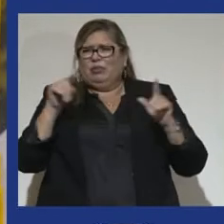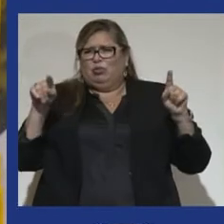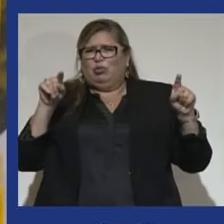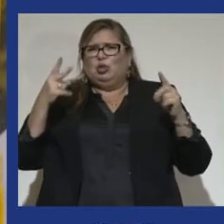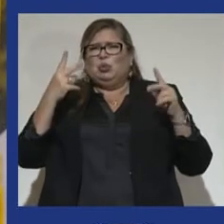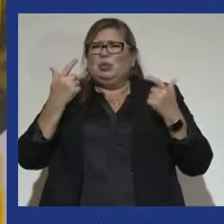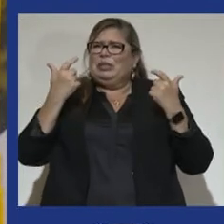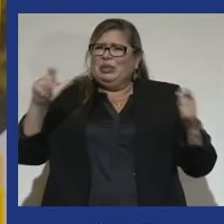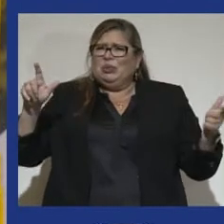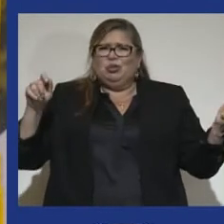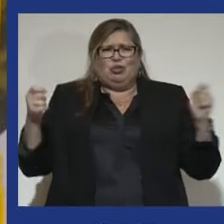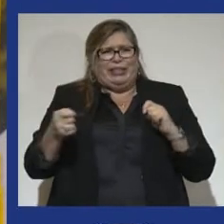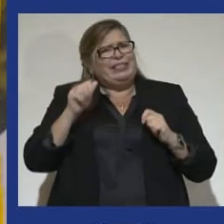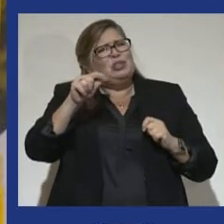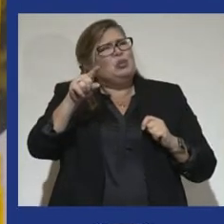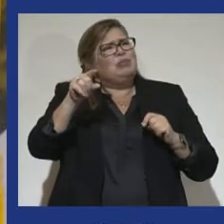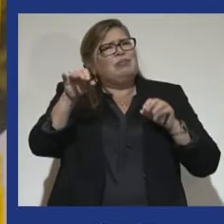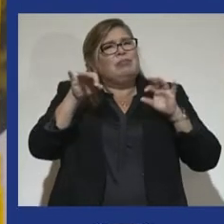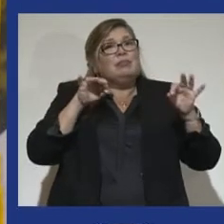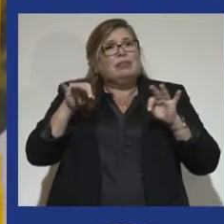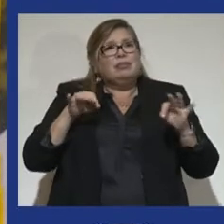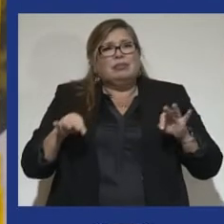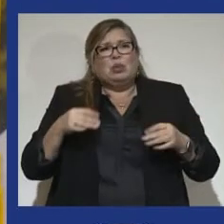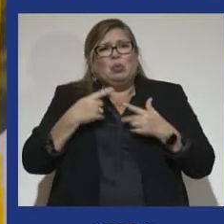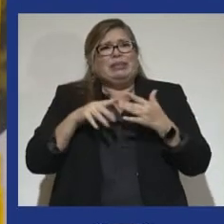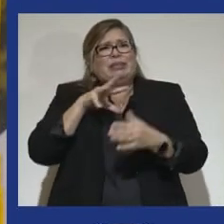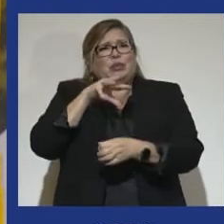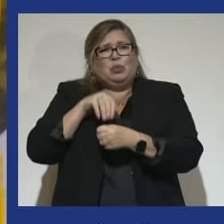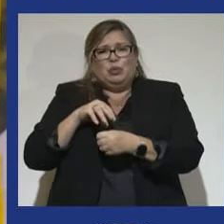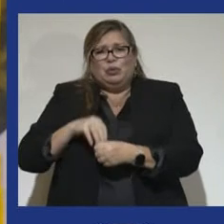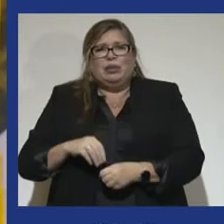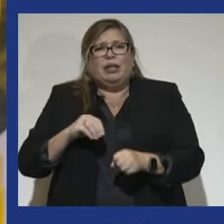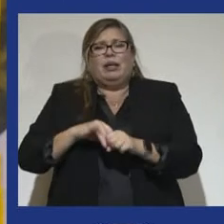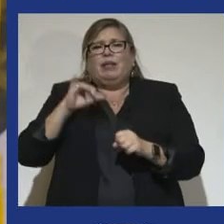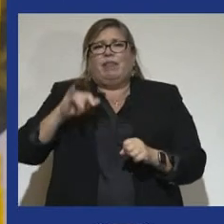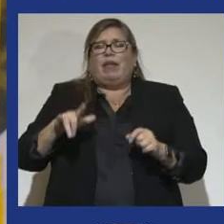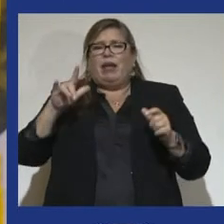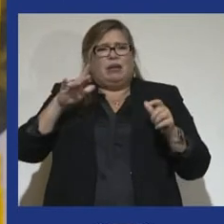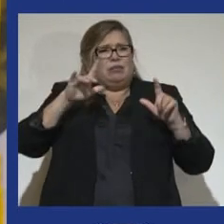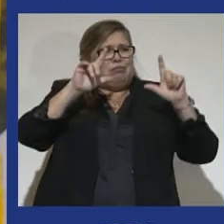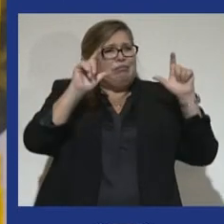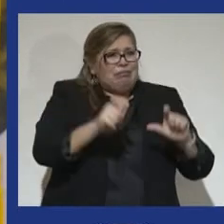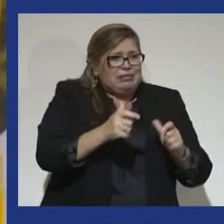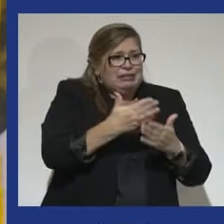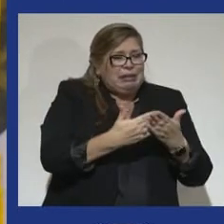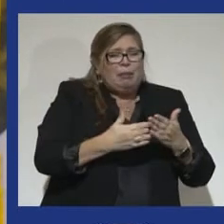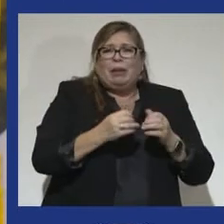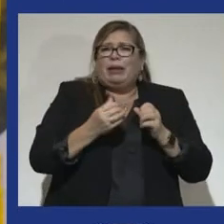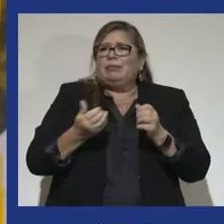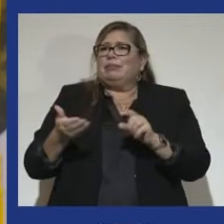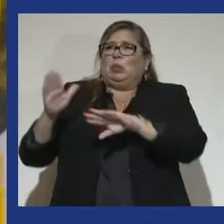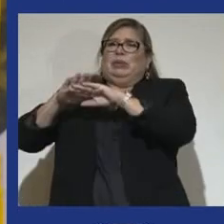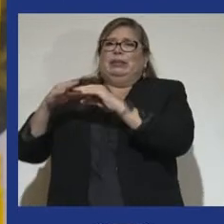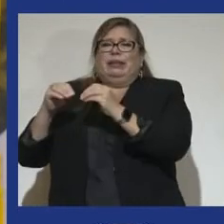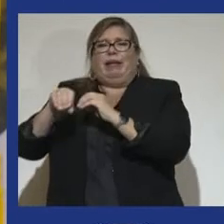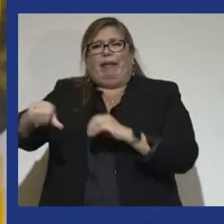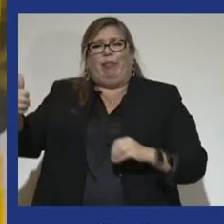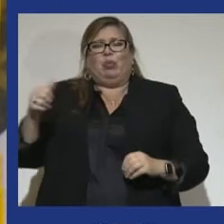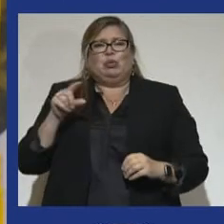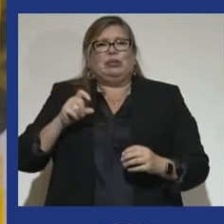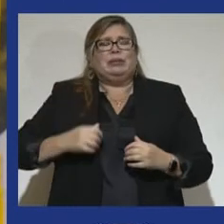son los dos grandes cambios nos puedes dar una impresión de que está incluido en esas dos reducciones y aumentos